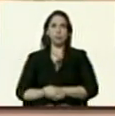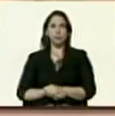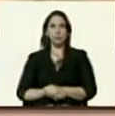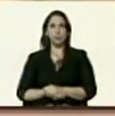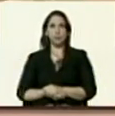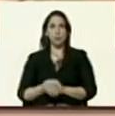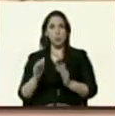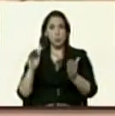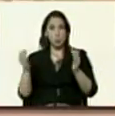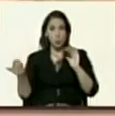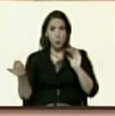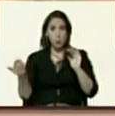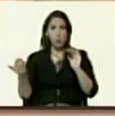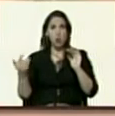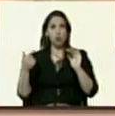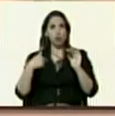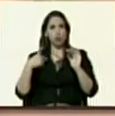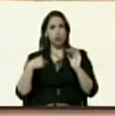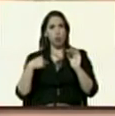Paralelo a eso estaba yo en Rusia.